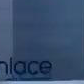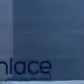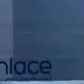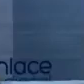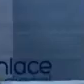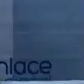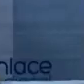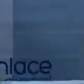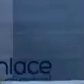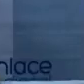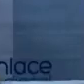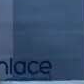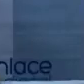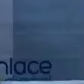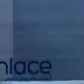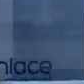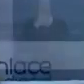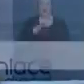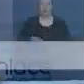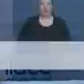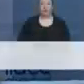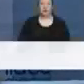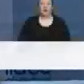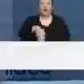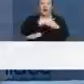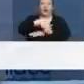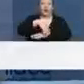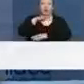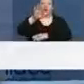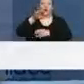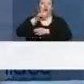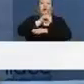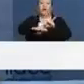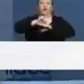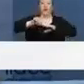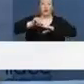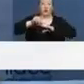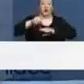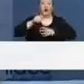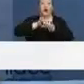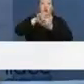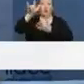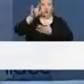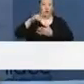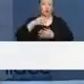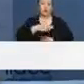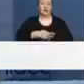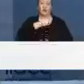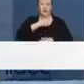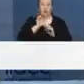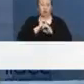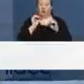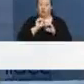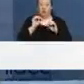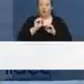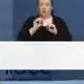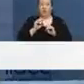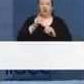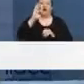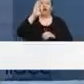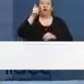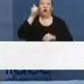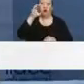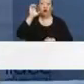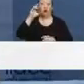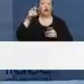en el vídeo sacan la dirección de aviación civil no hay un comando la fai donde controlan los radares militares que para los reales militar